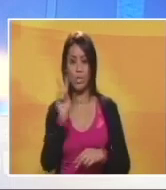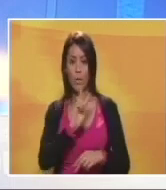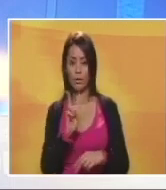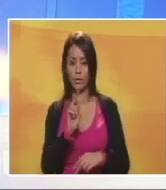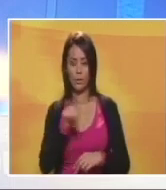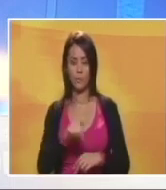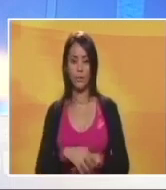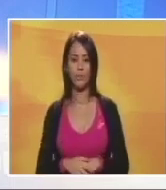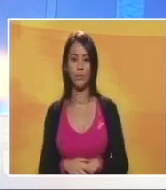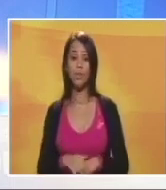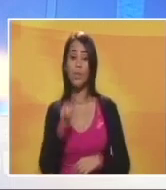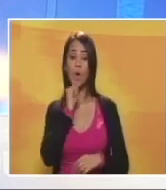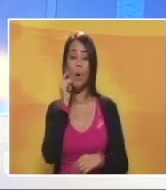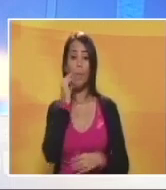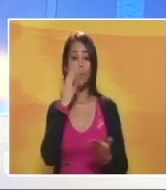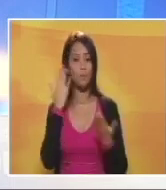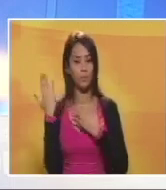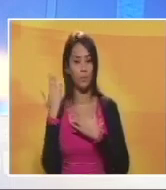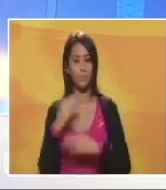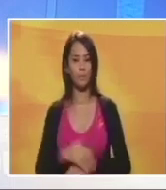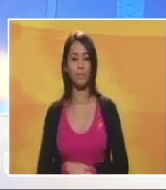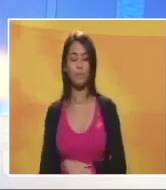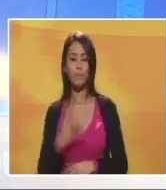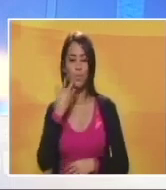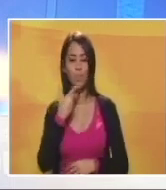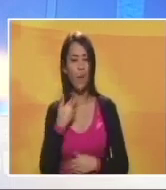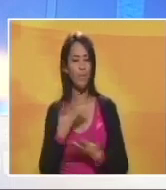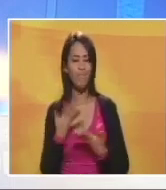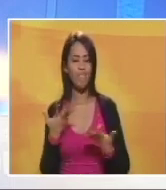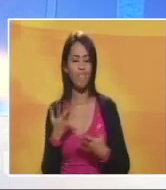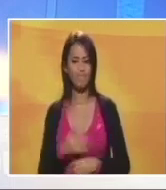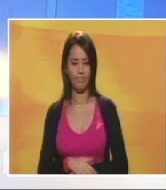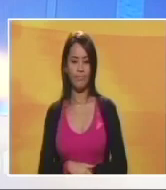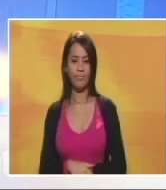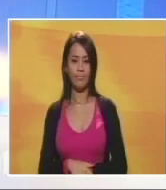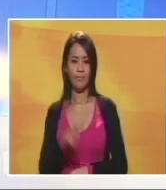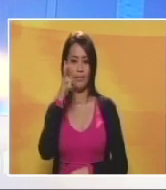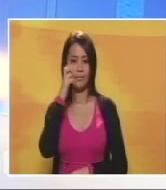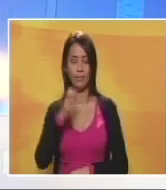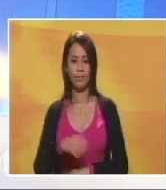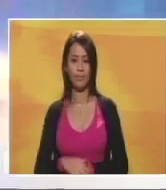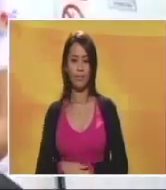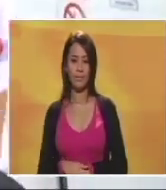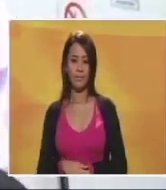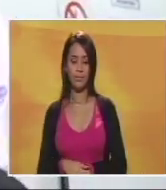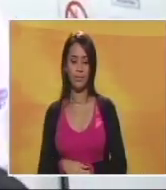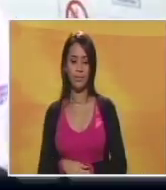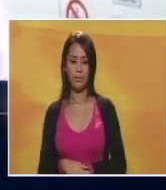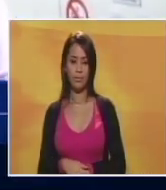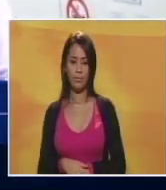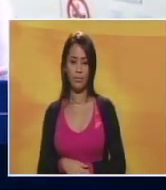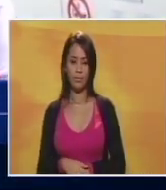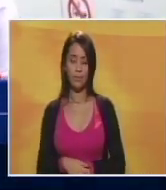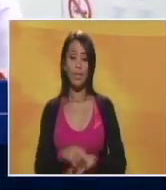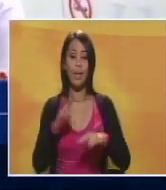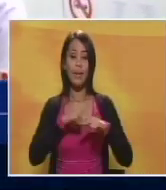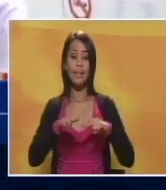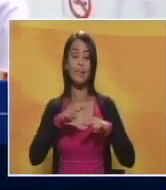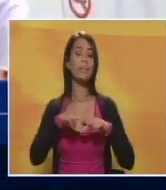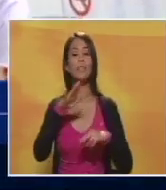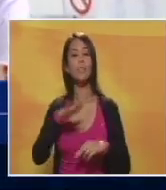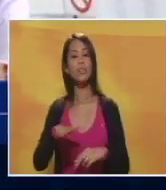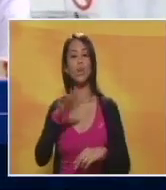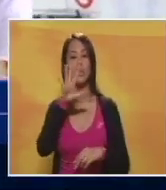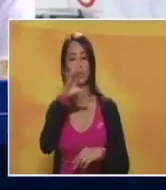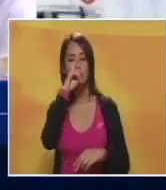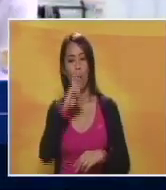Díaz, de nuestro canal aliado de Coavisa, nos cuenta más detalles en el siguiente informe. Adelante, te escuchamos. Se trata de un niño de 5 años